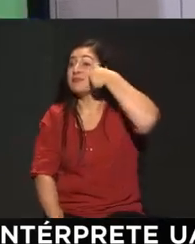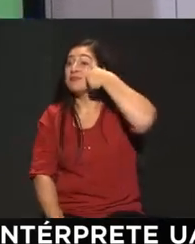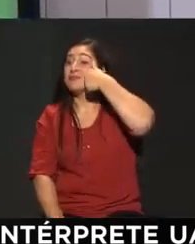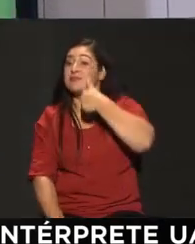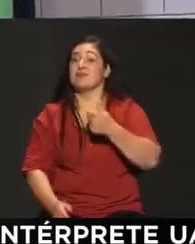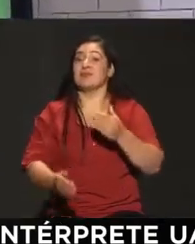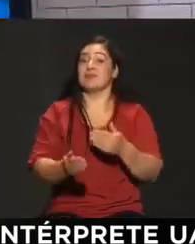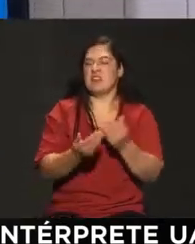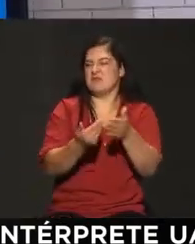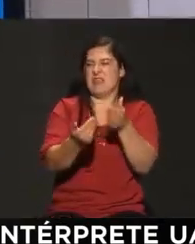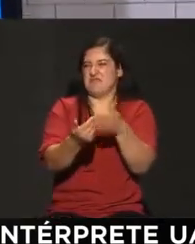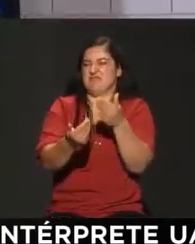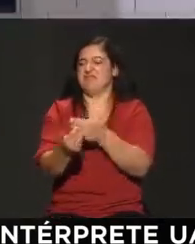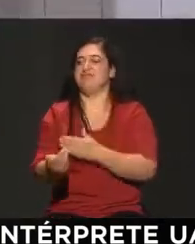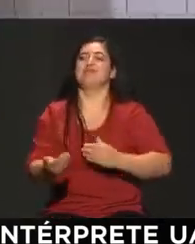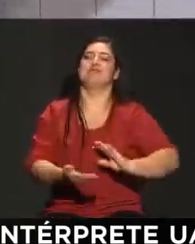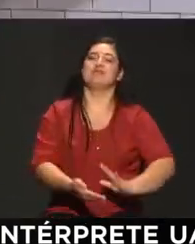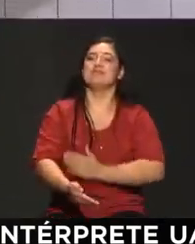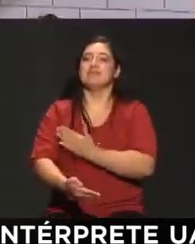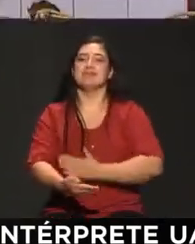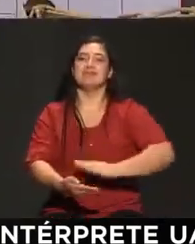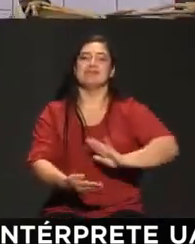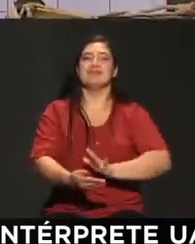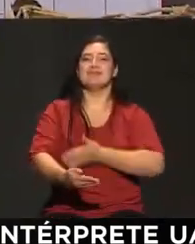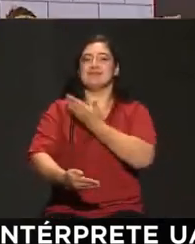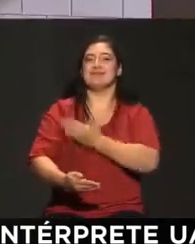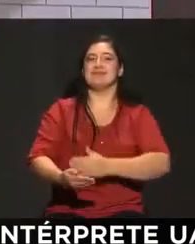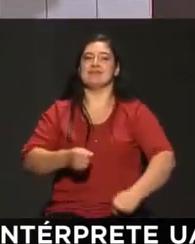Recuerden, vamos a hacerlo facilito. Vamos a hacer.